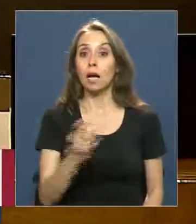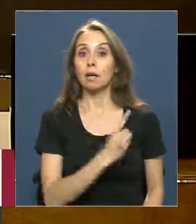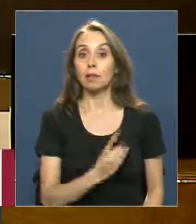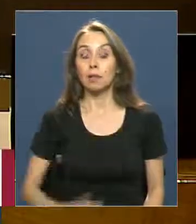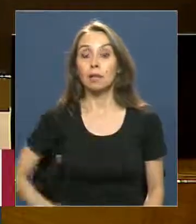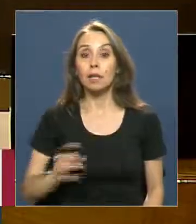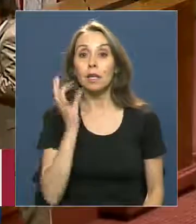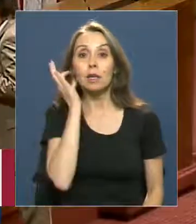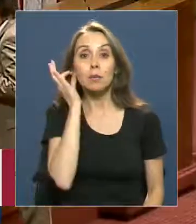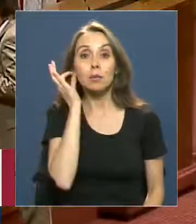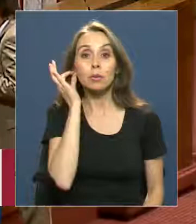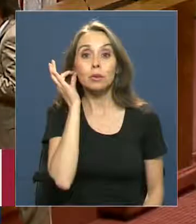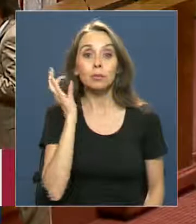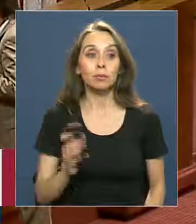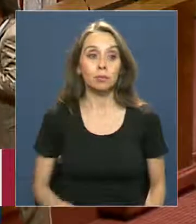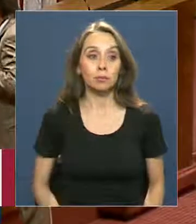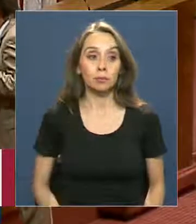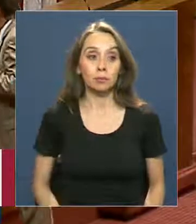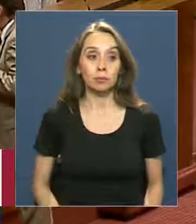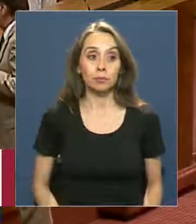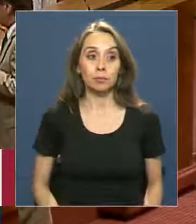diputada.